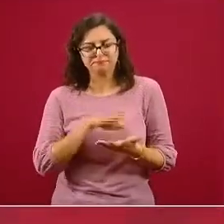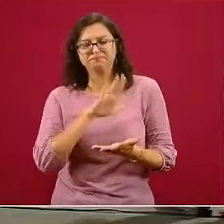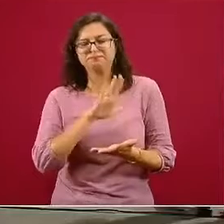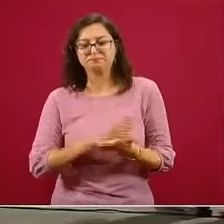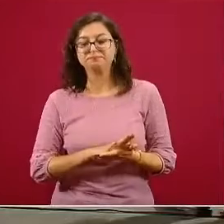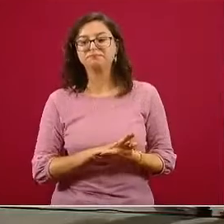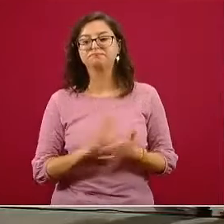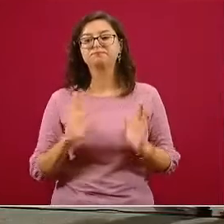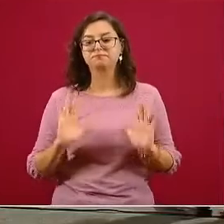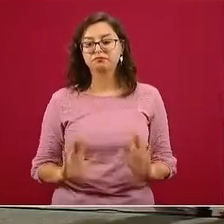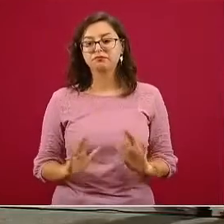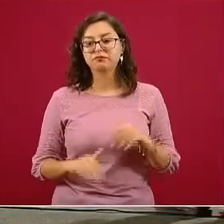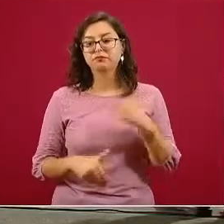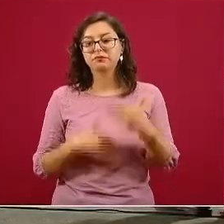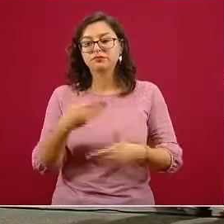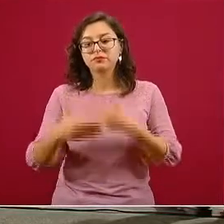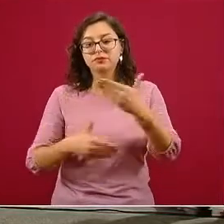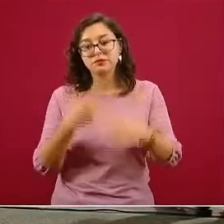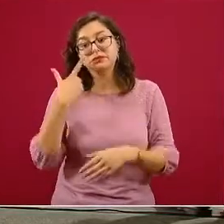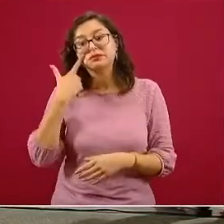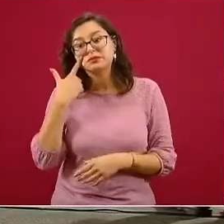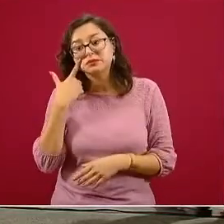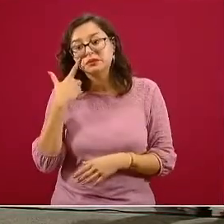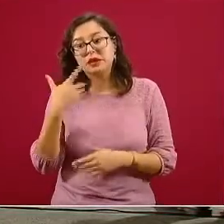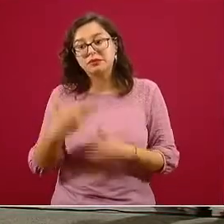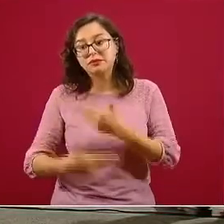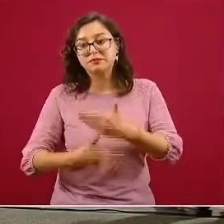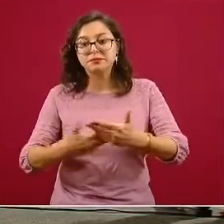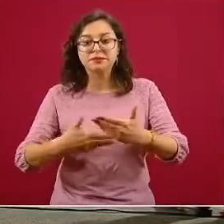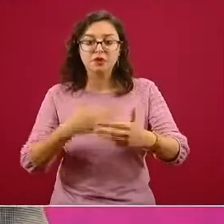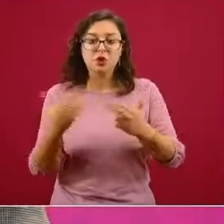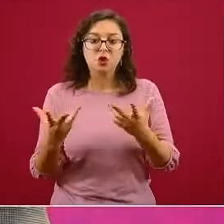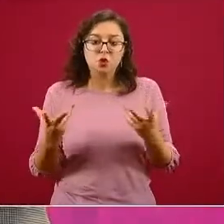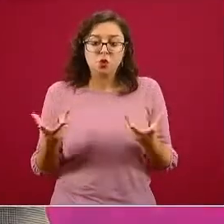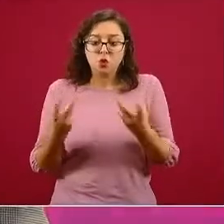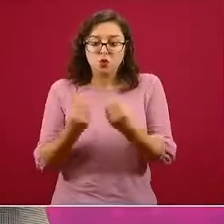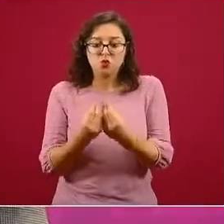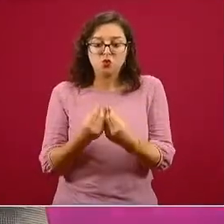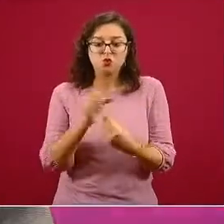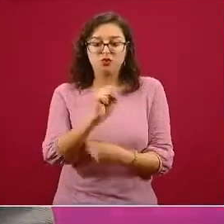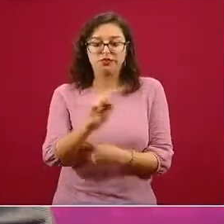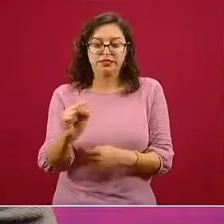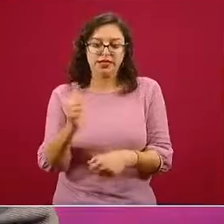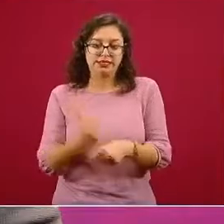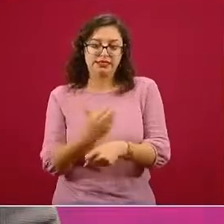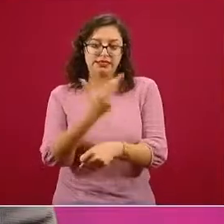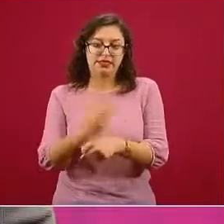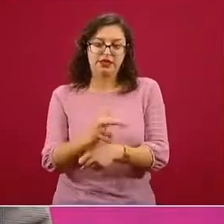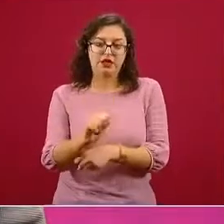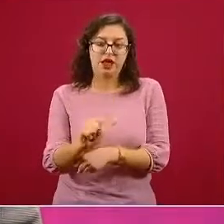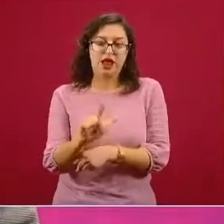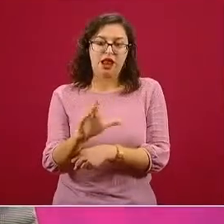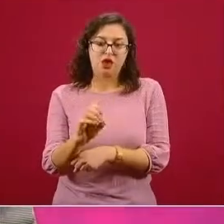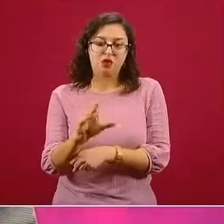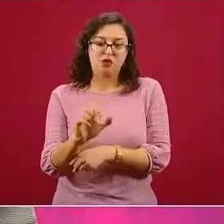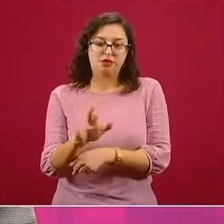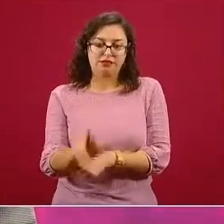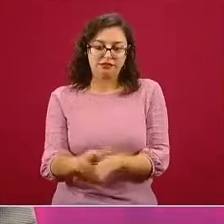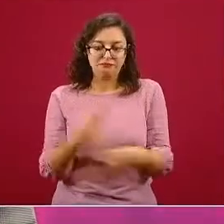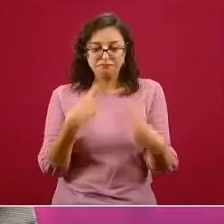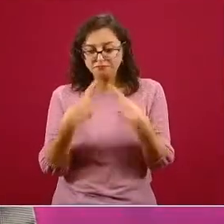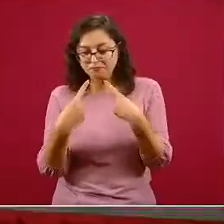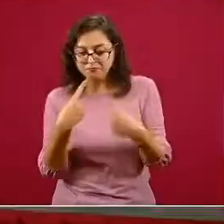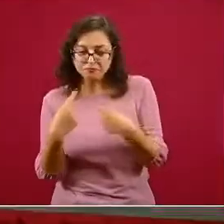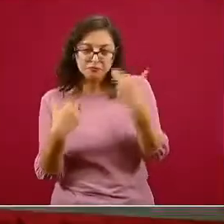ello. Esperamos en unas pocas horas o minutos reunirnos con el doctor Alcocer y analizar cuál